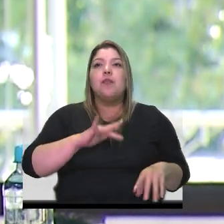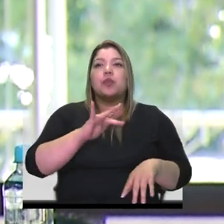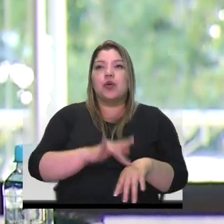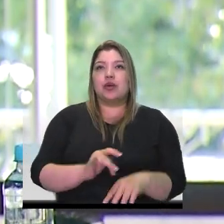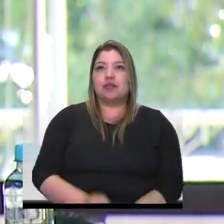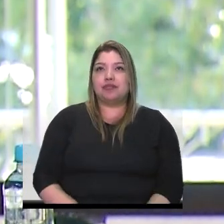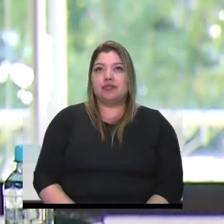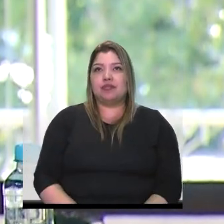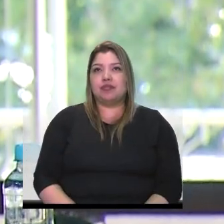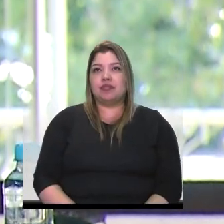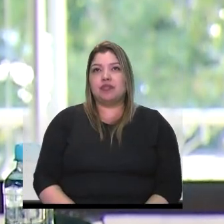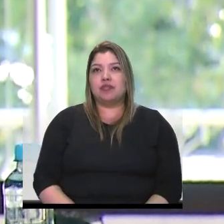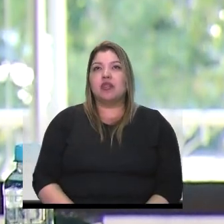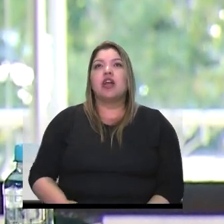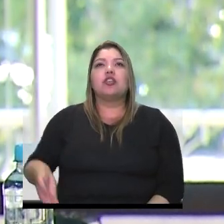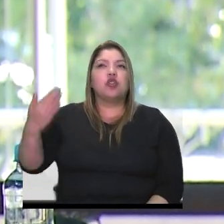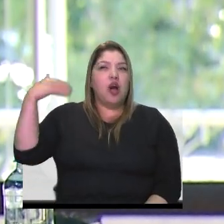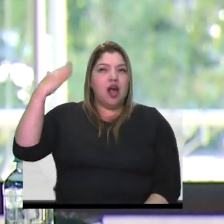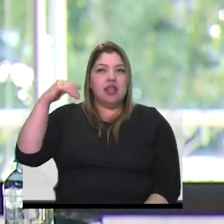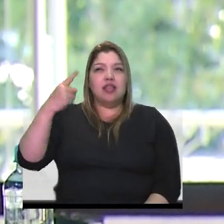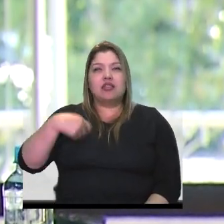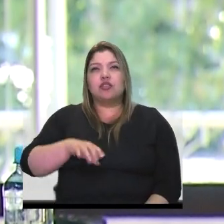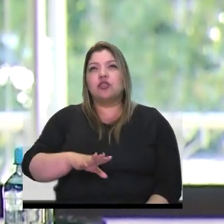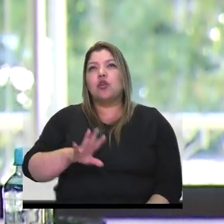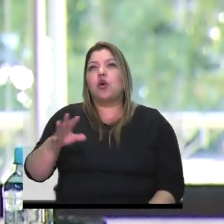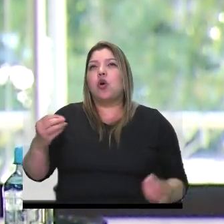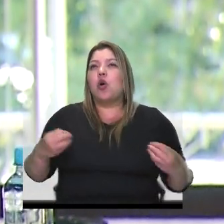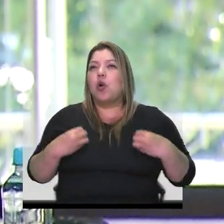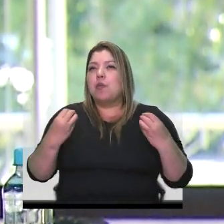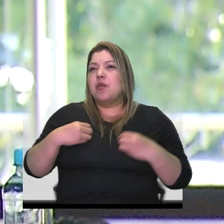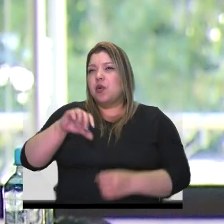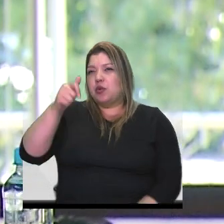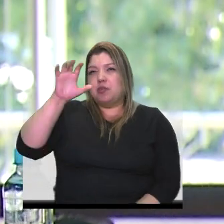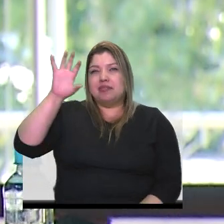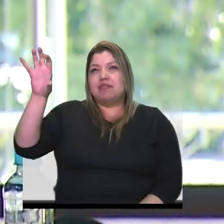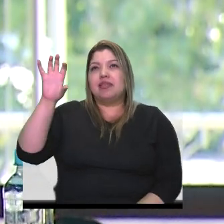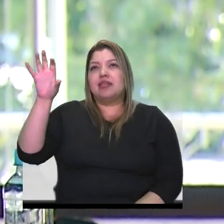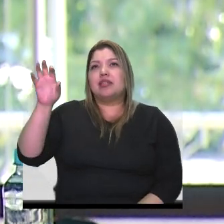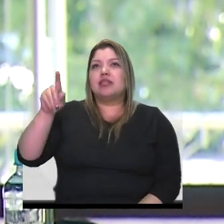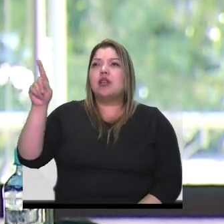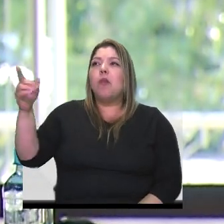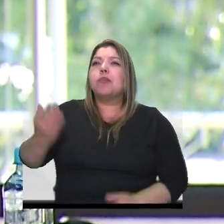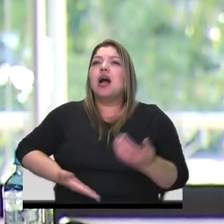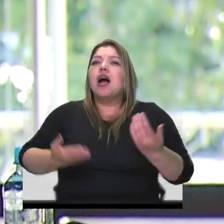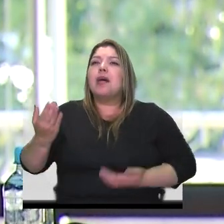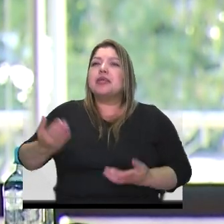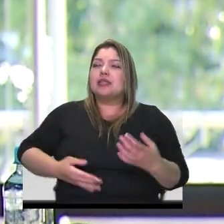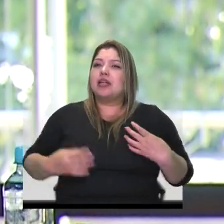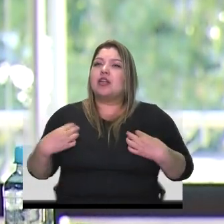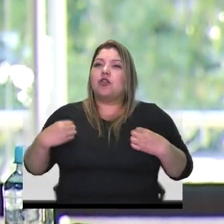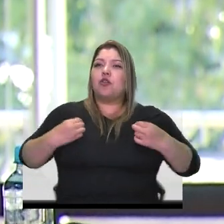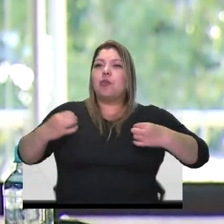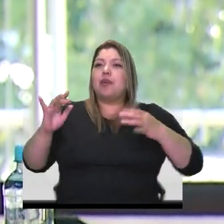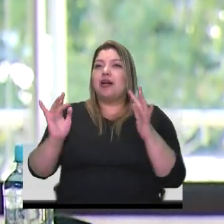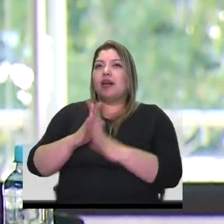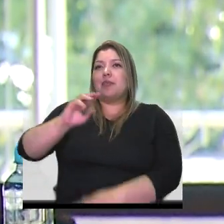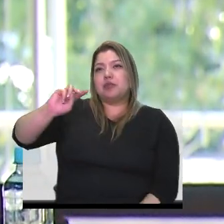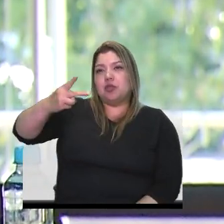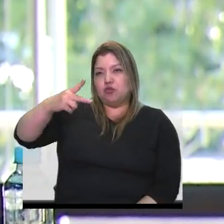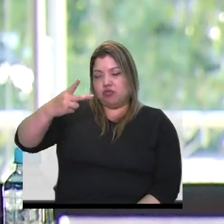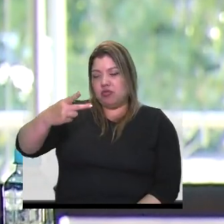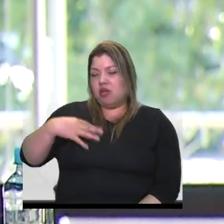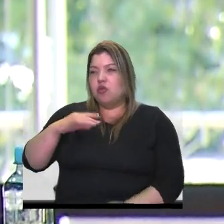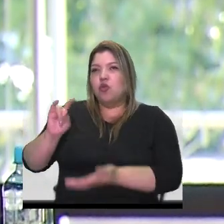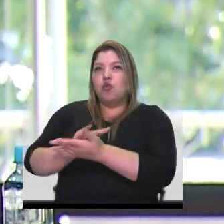viví en Melbourne y entonces allá había todo un barrio de tiendas vintage, de ropa de segunda, y era pues toda una tendencia que también